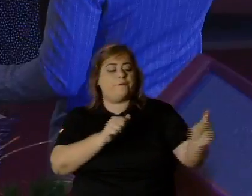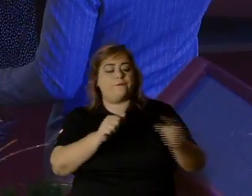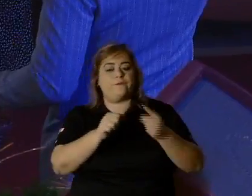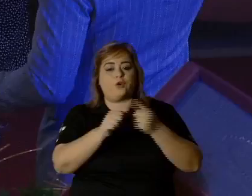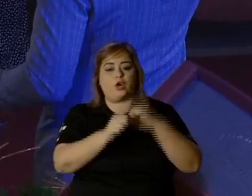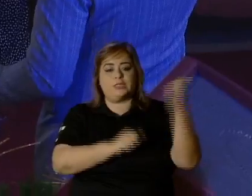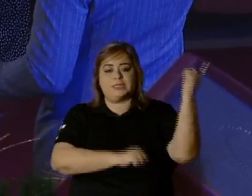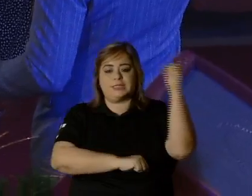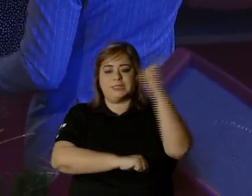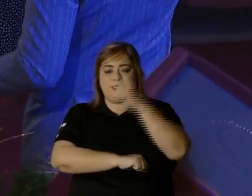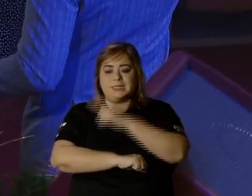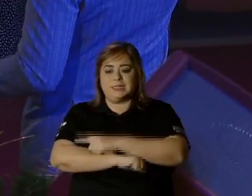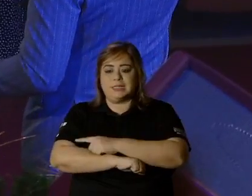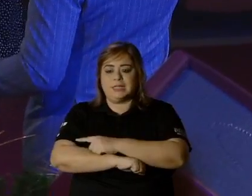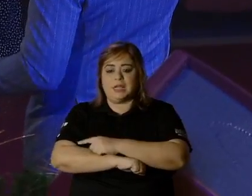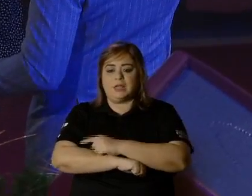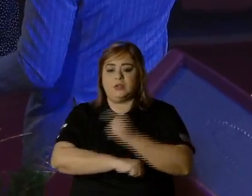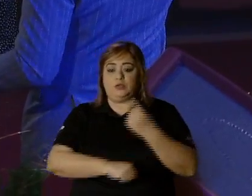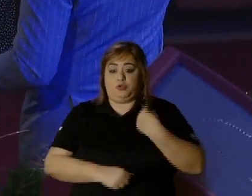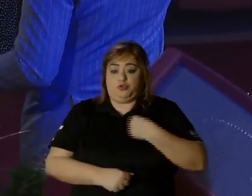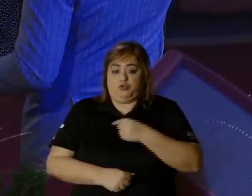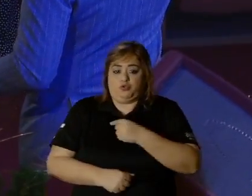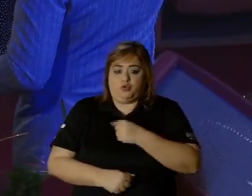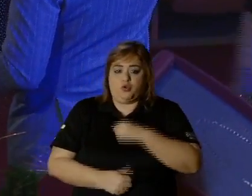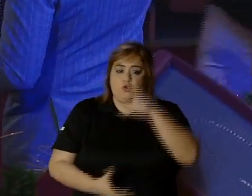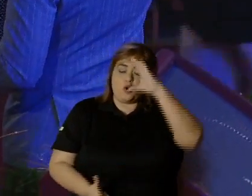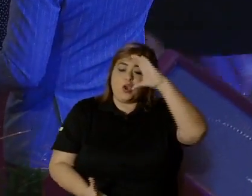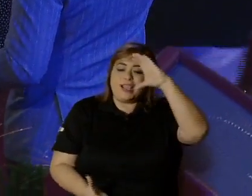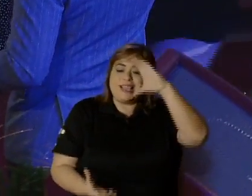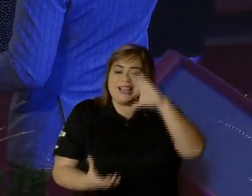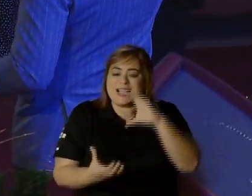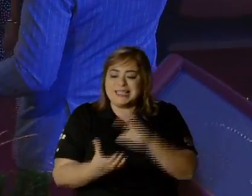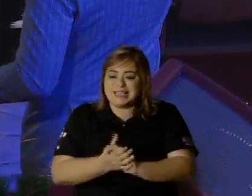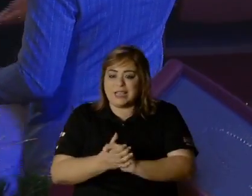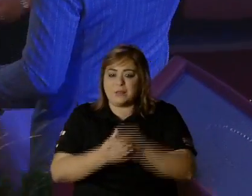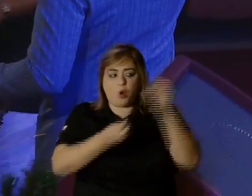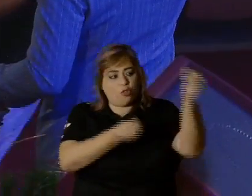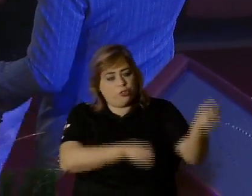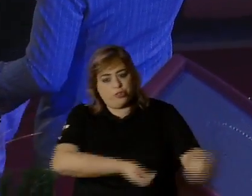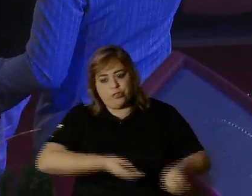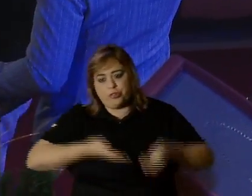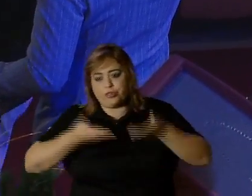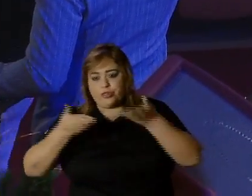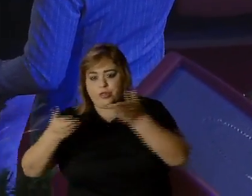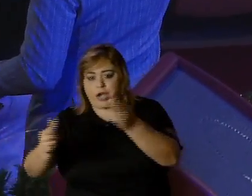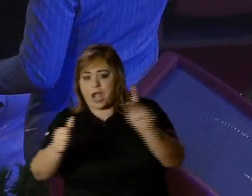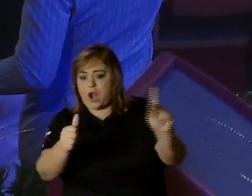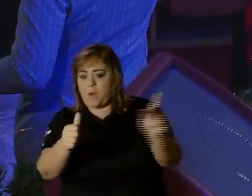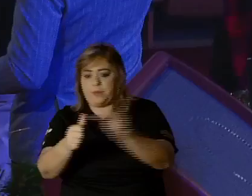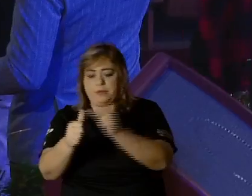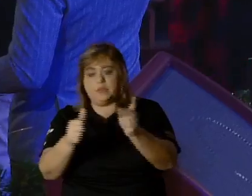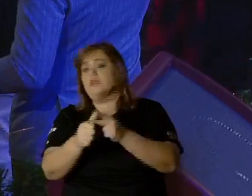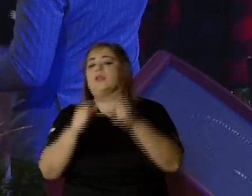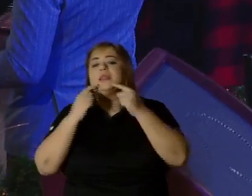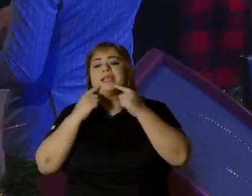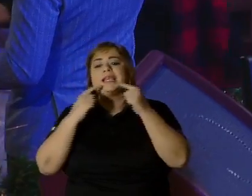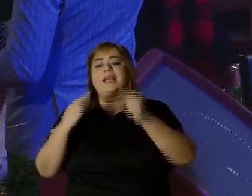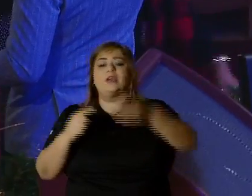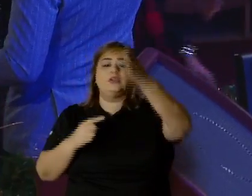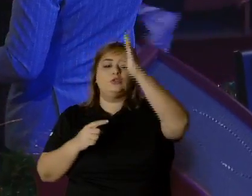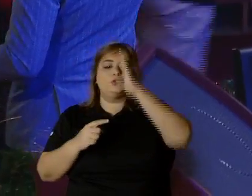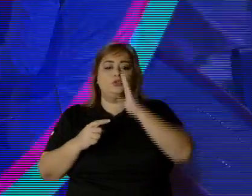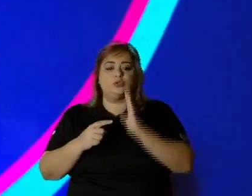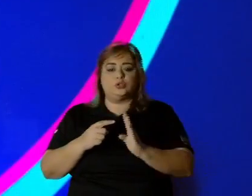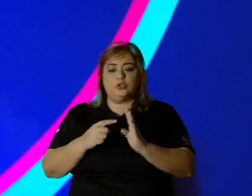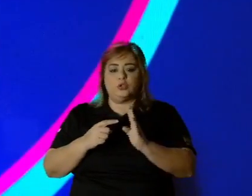del año, donde estamos trayendo las primicias, gloria al Señor, de peticiones, y declaramos que Dios está tomando